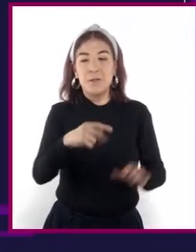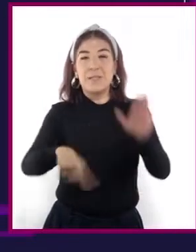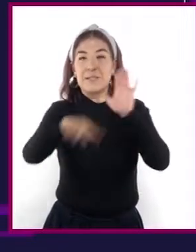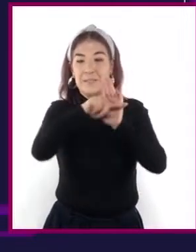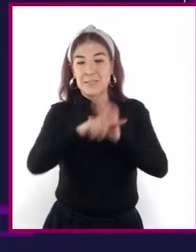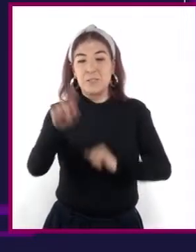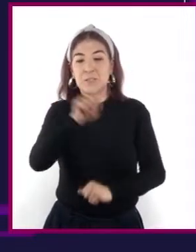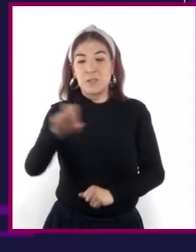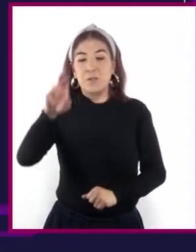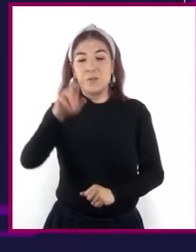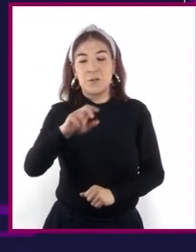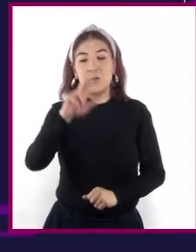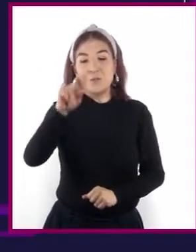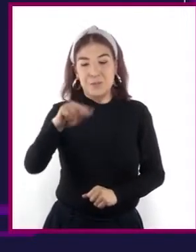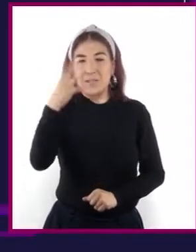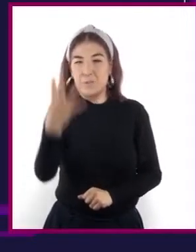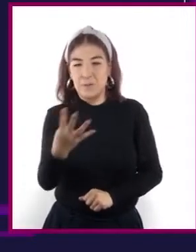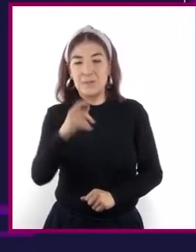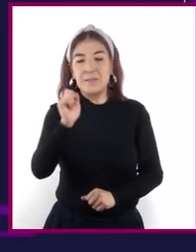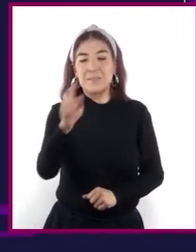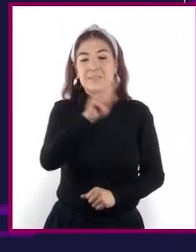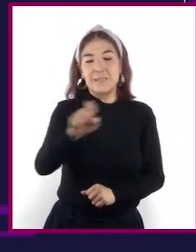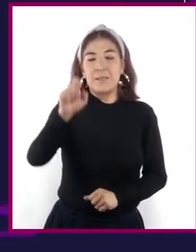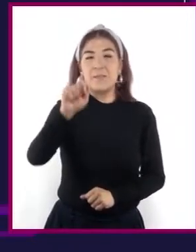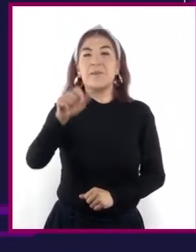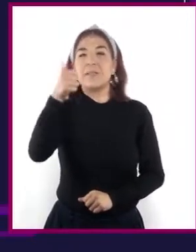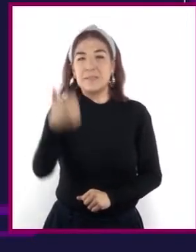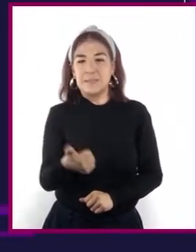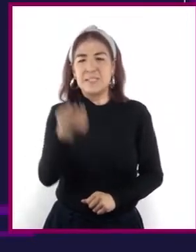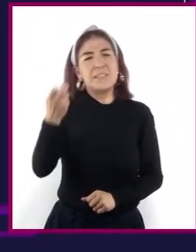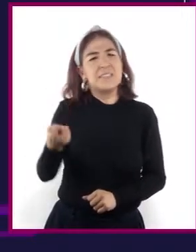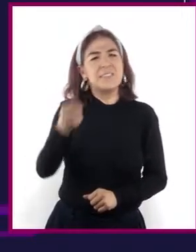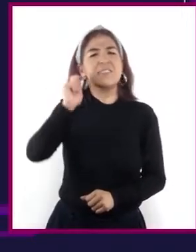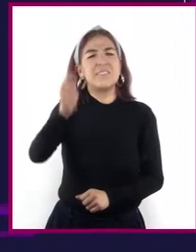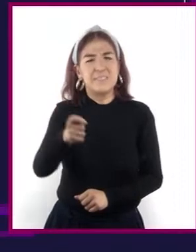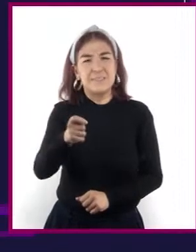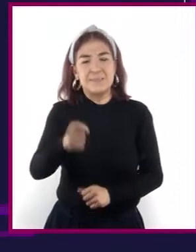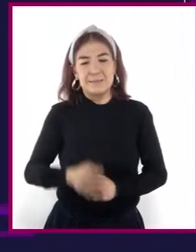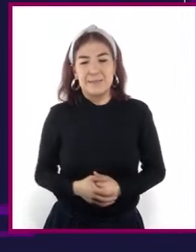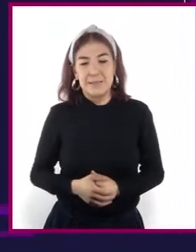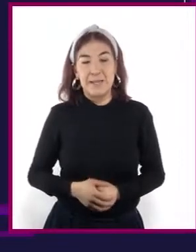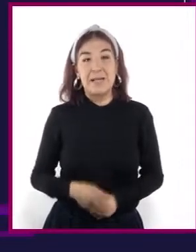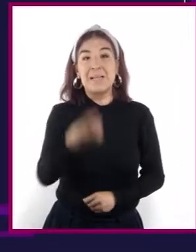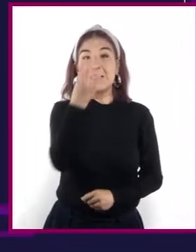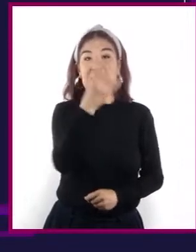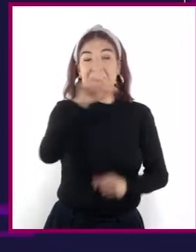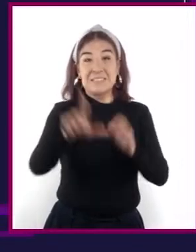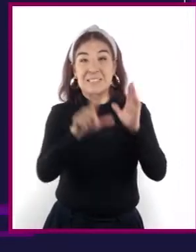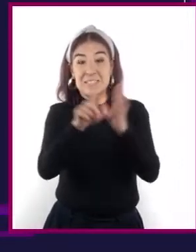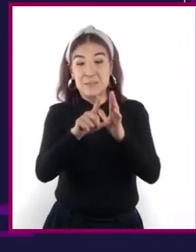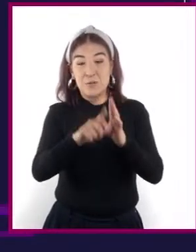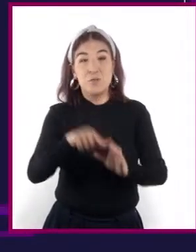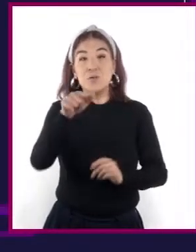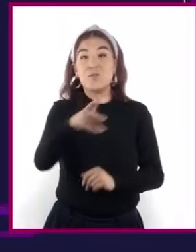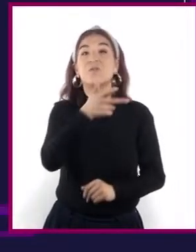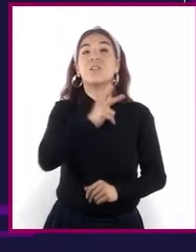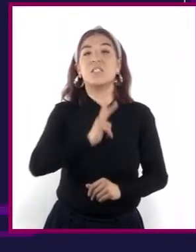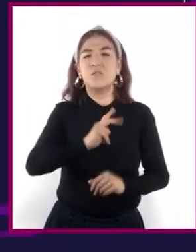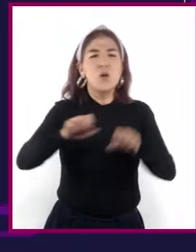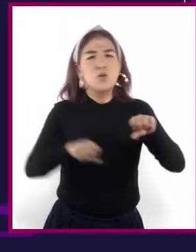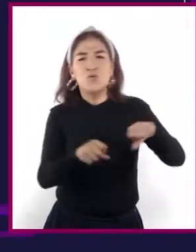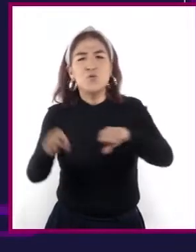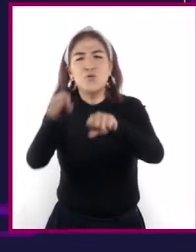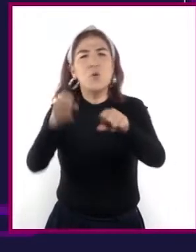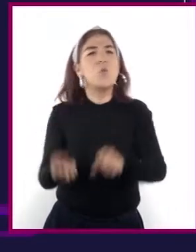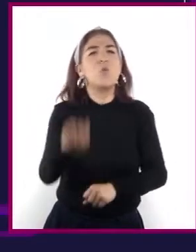84, lo que resulta 126. Esto quiere decir que con 3 litros de gasolina se